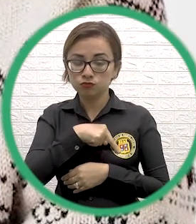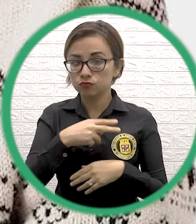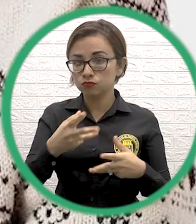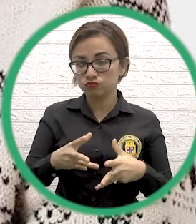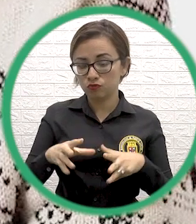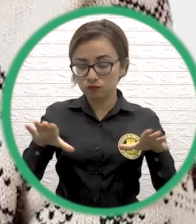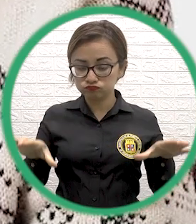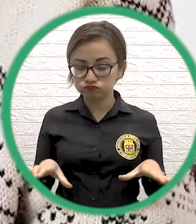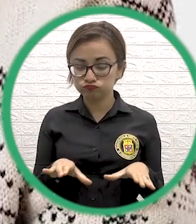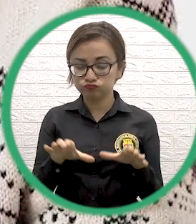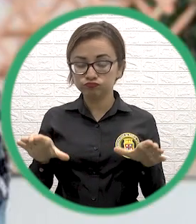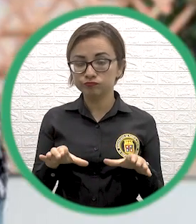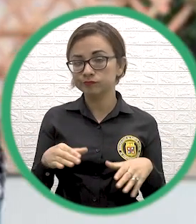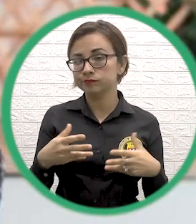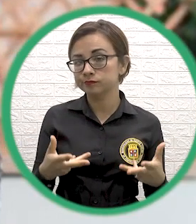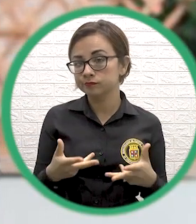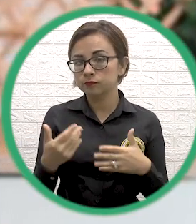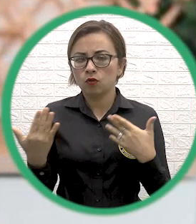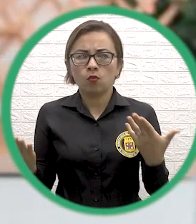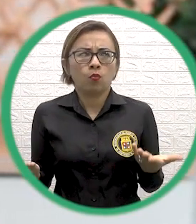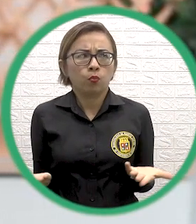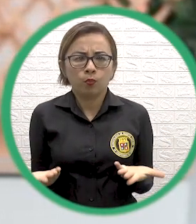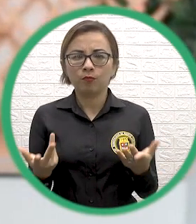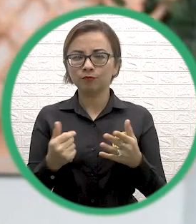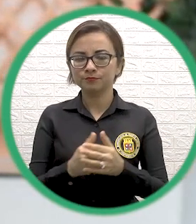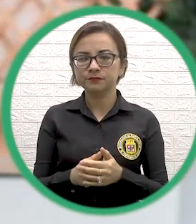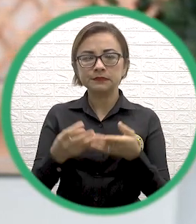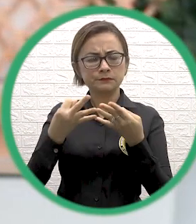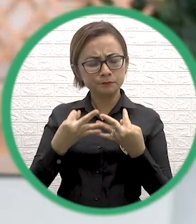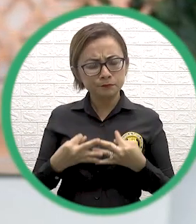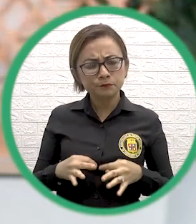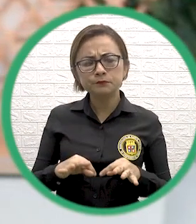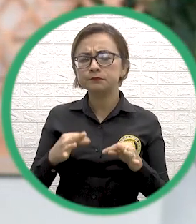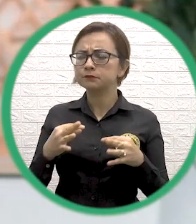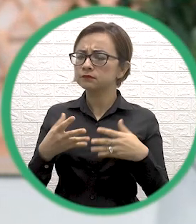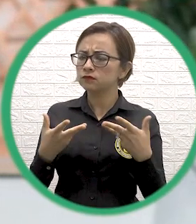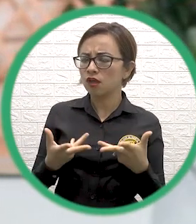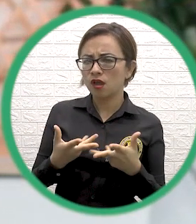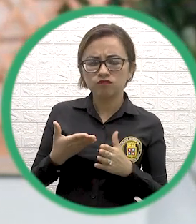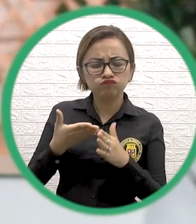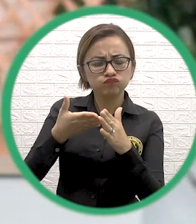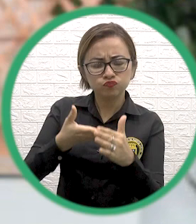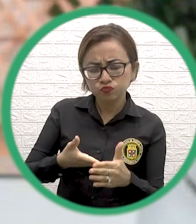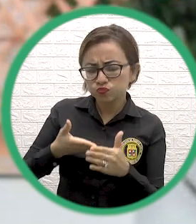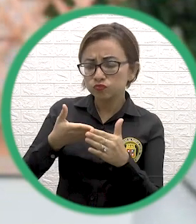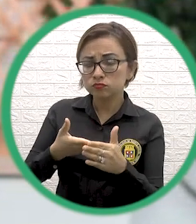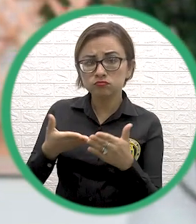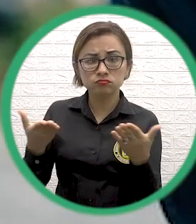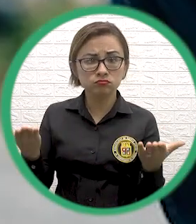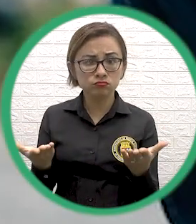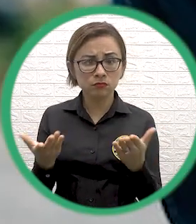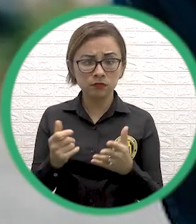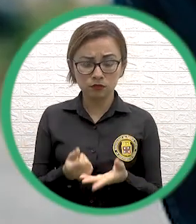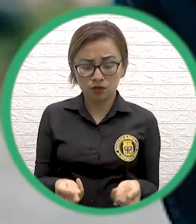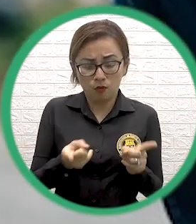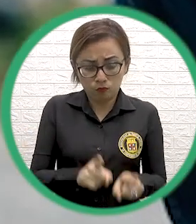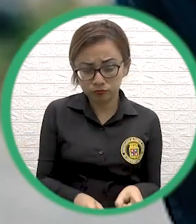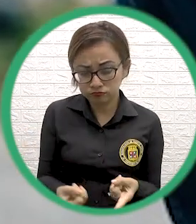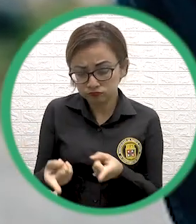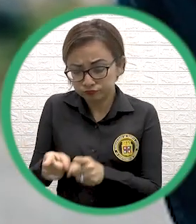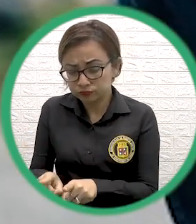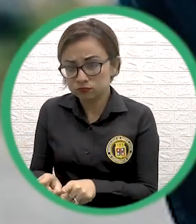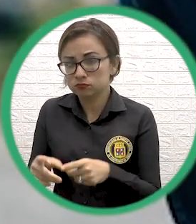las personas con las cuales nos relacionamos. Es decir, se trata de ser consistentes de las implicaciones que